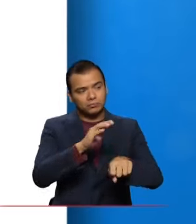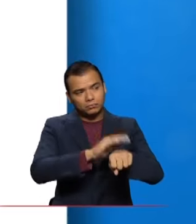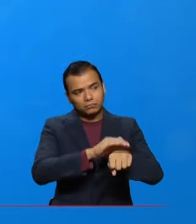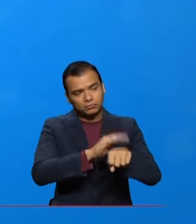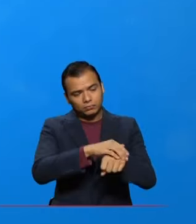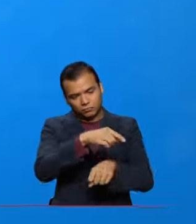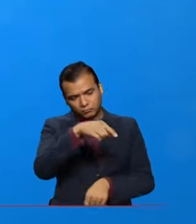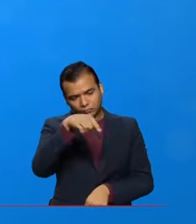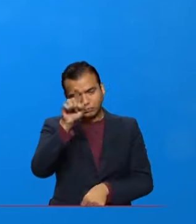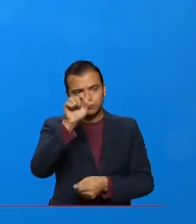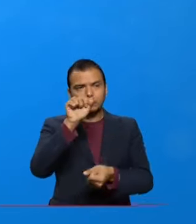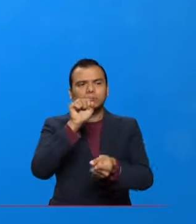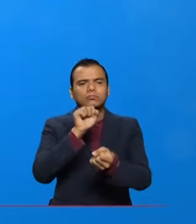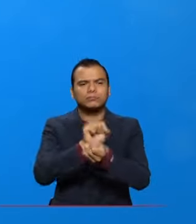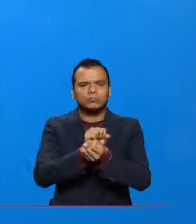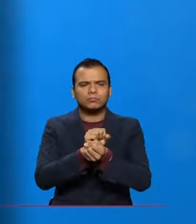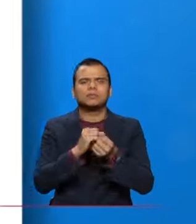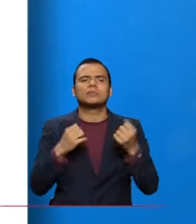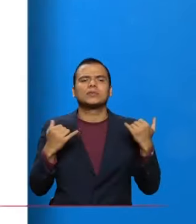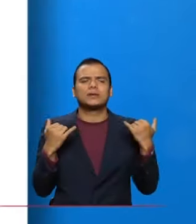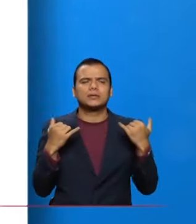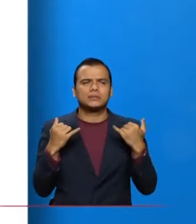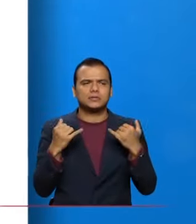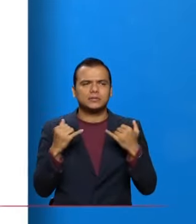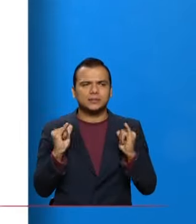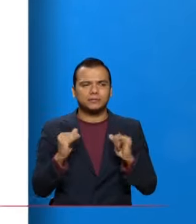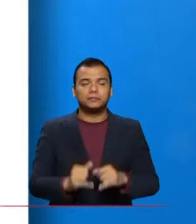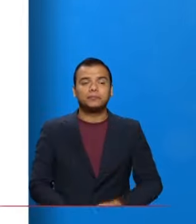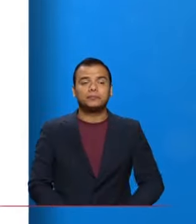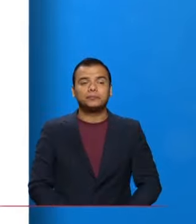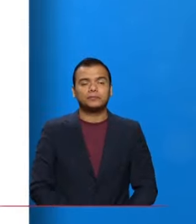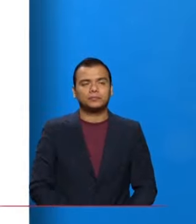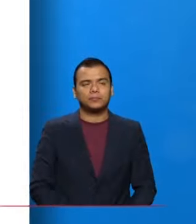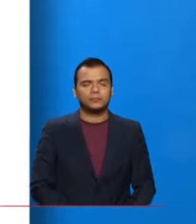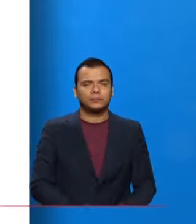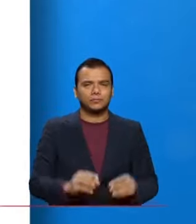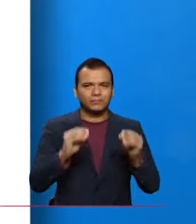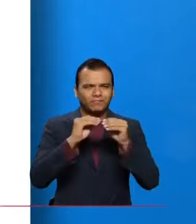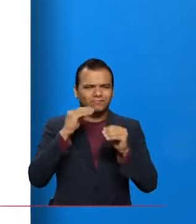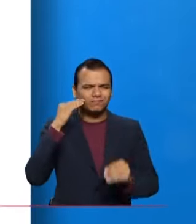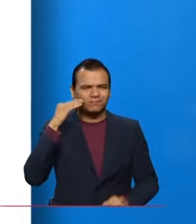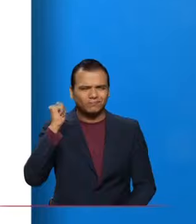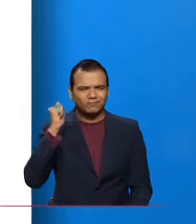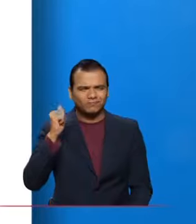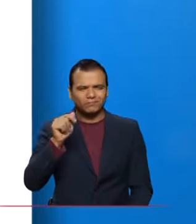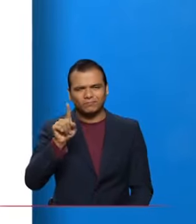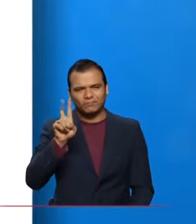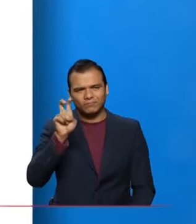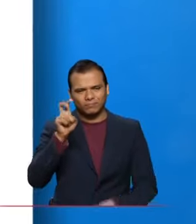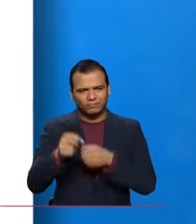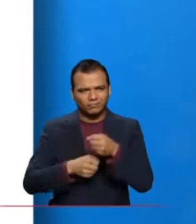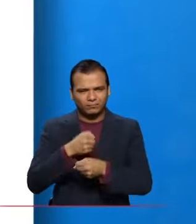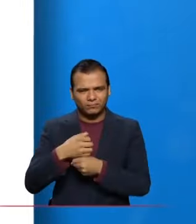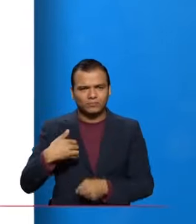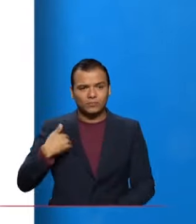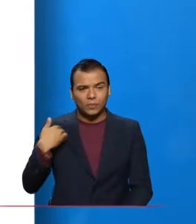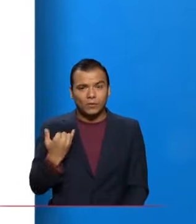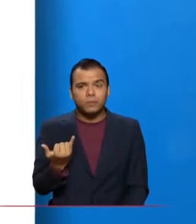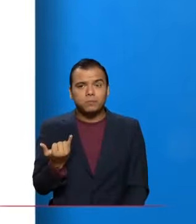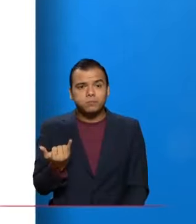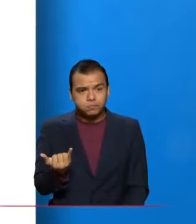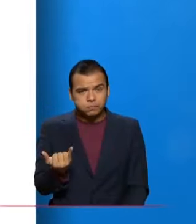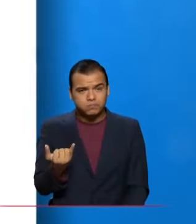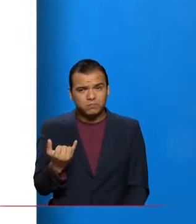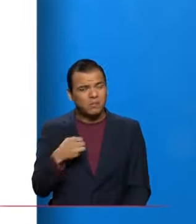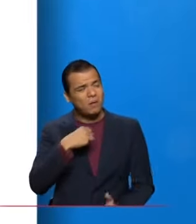Fiscalía en este comunicado que ustedes ven en pantalla. Hay que señalar que a la menor de 10, además de la menor de 17 años que estaba siendo reclutada de